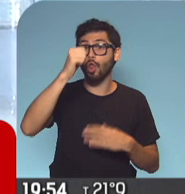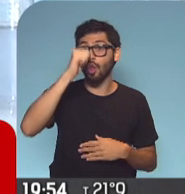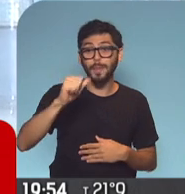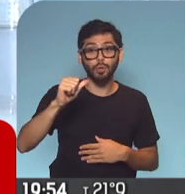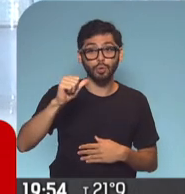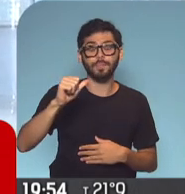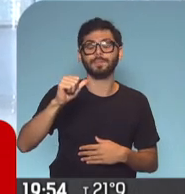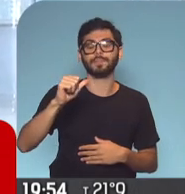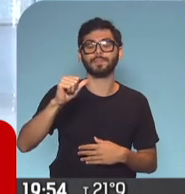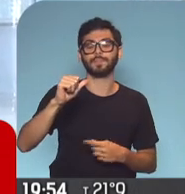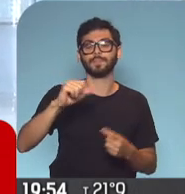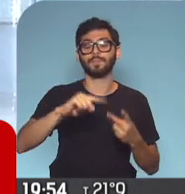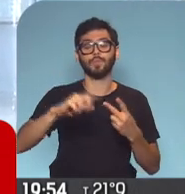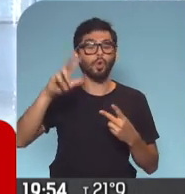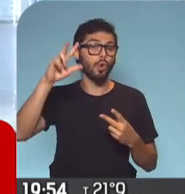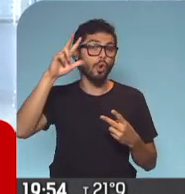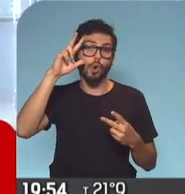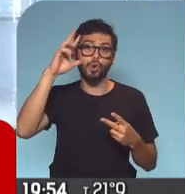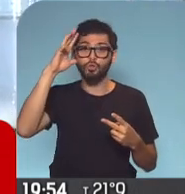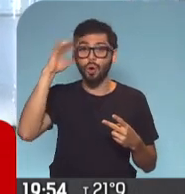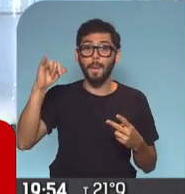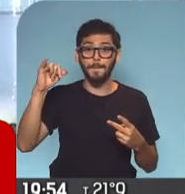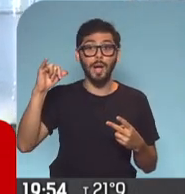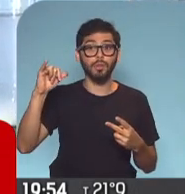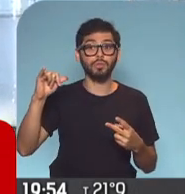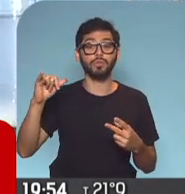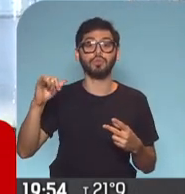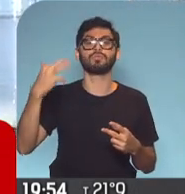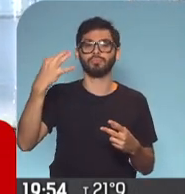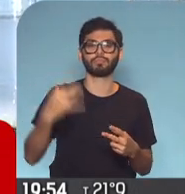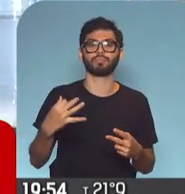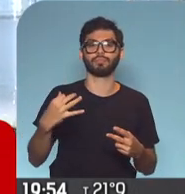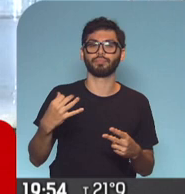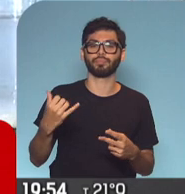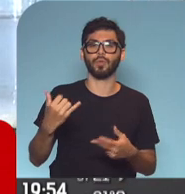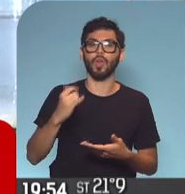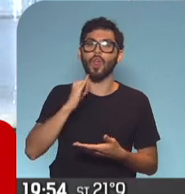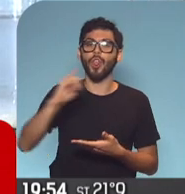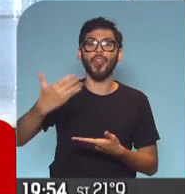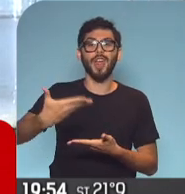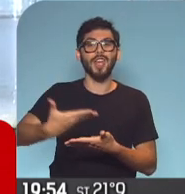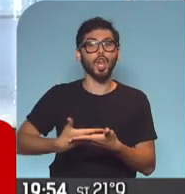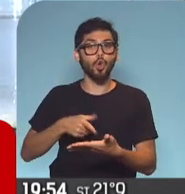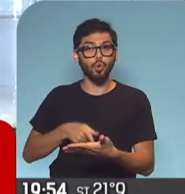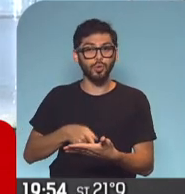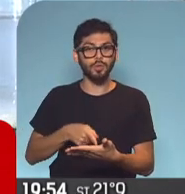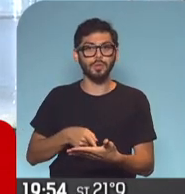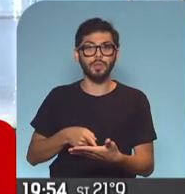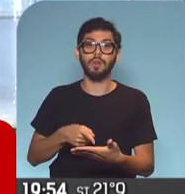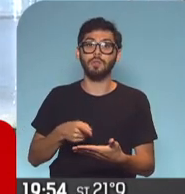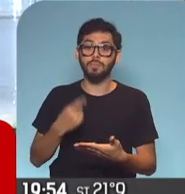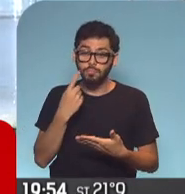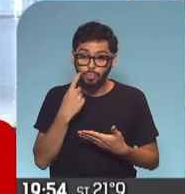marzo procedí a saber si la denuncia recibida tenía algún grado de